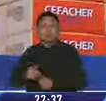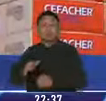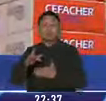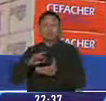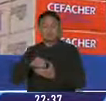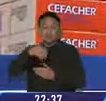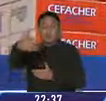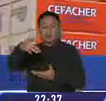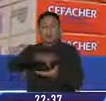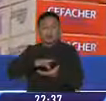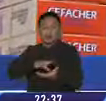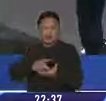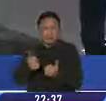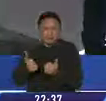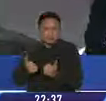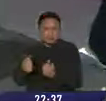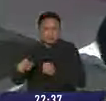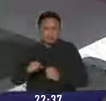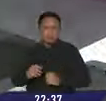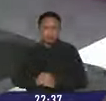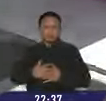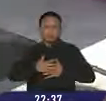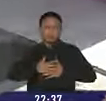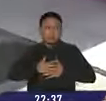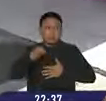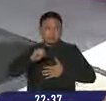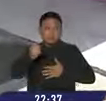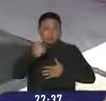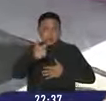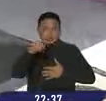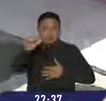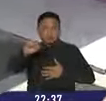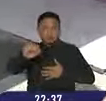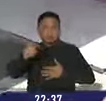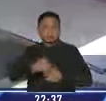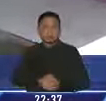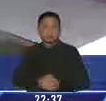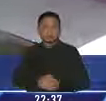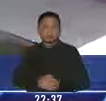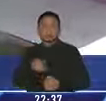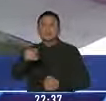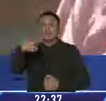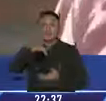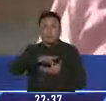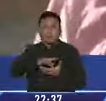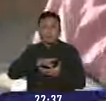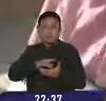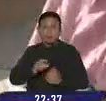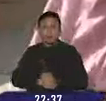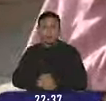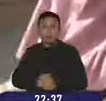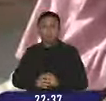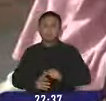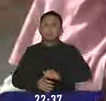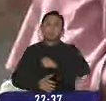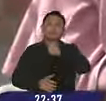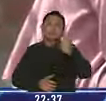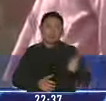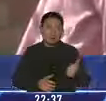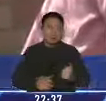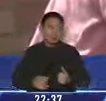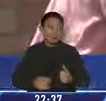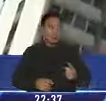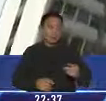farmacias externas ha sido favorable. A mí al menos sí me han dado la medicación que retire en esa farmacia. Mientras que la otra cara de la moneda